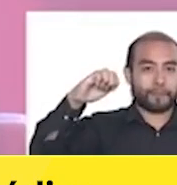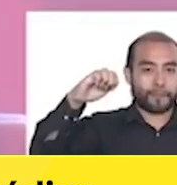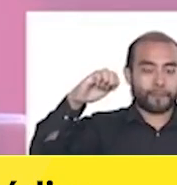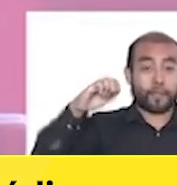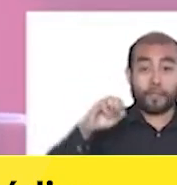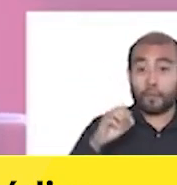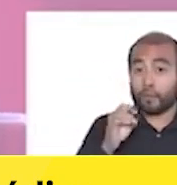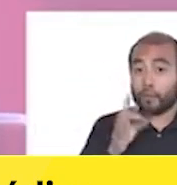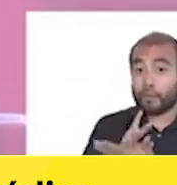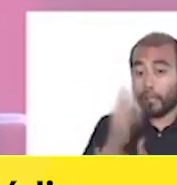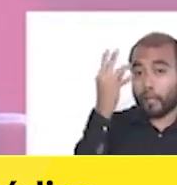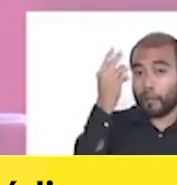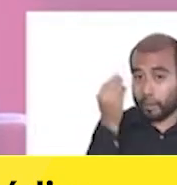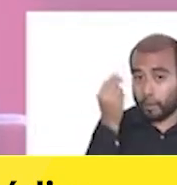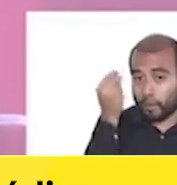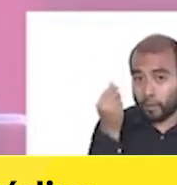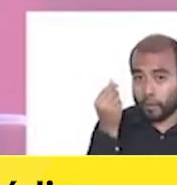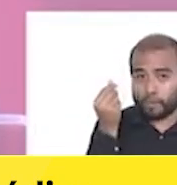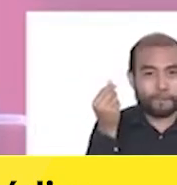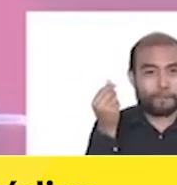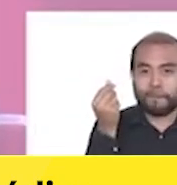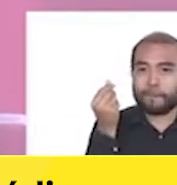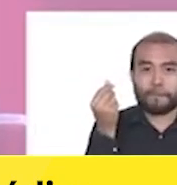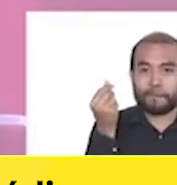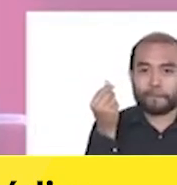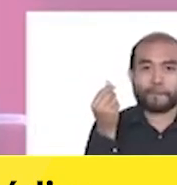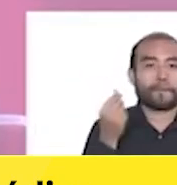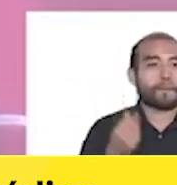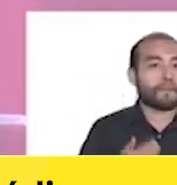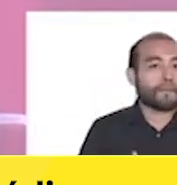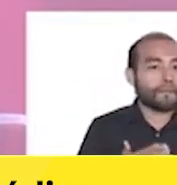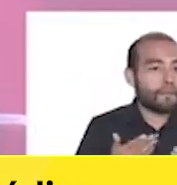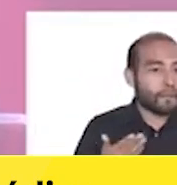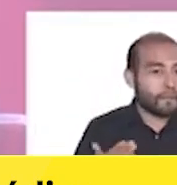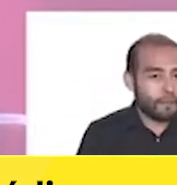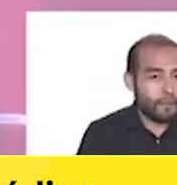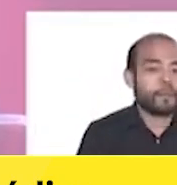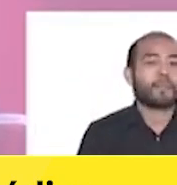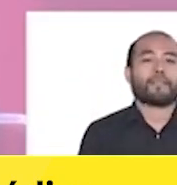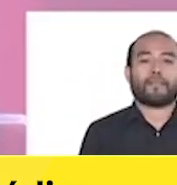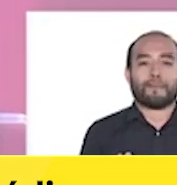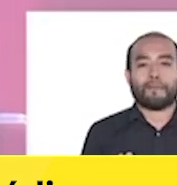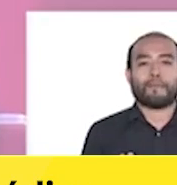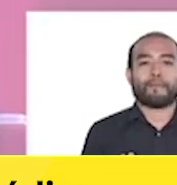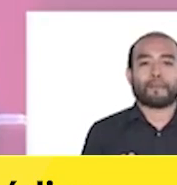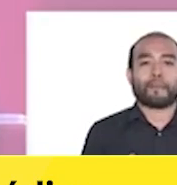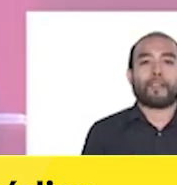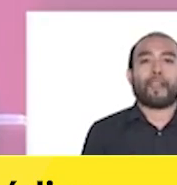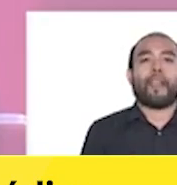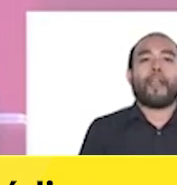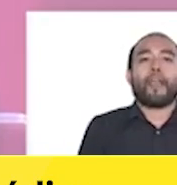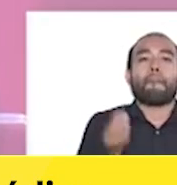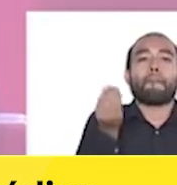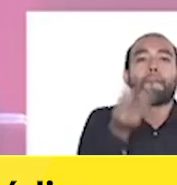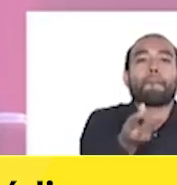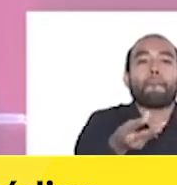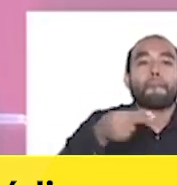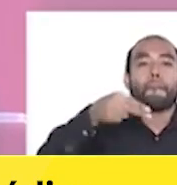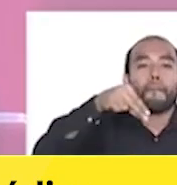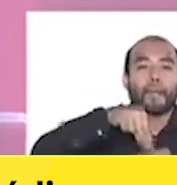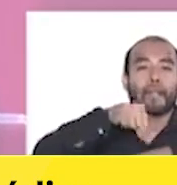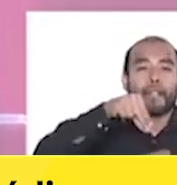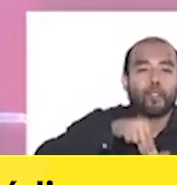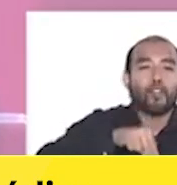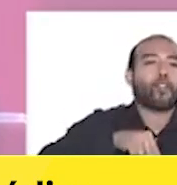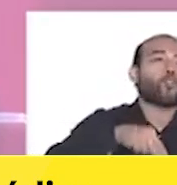Informó también que la intención es llevar a los médicos y a las enfermeras a la casa de cada uno de estos adultos mayores de 60 años,